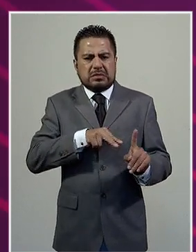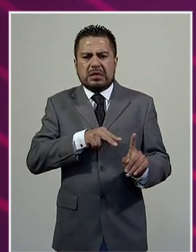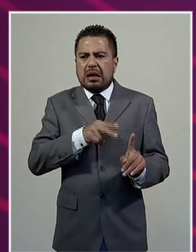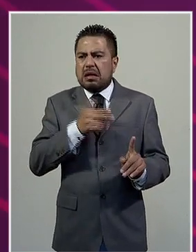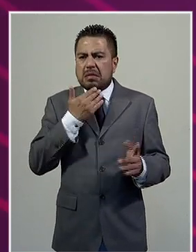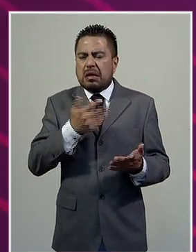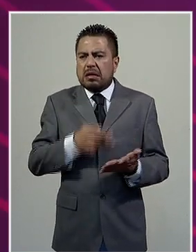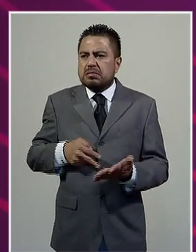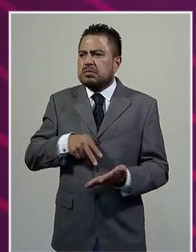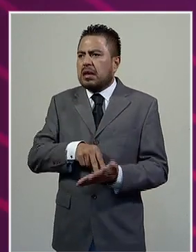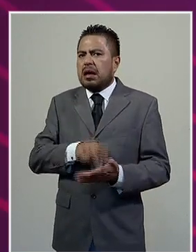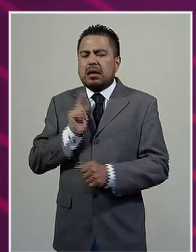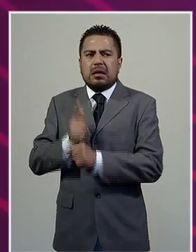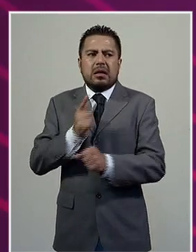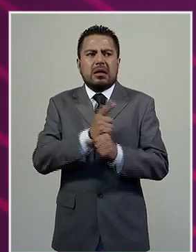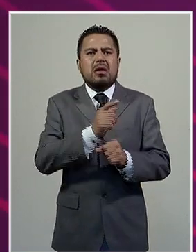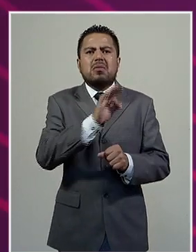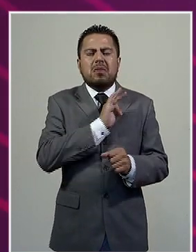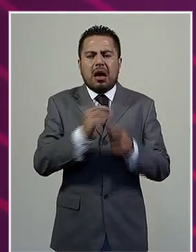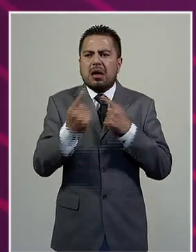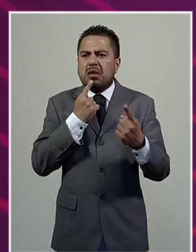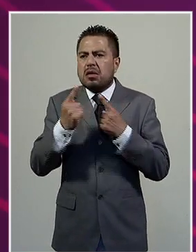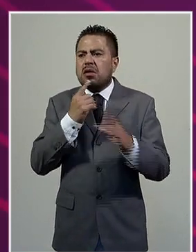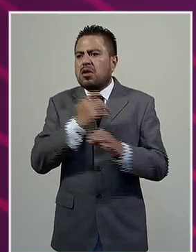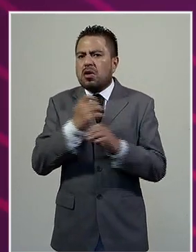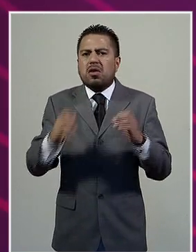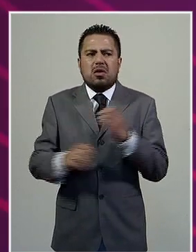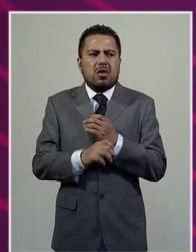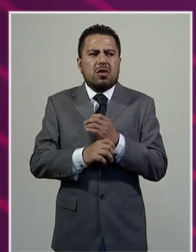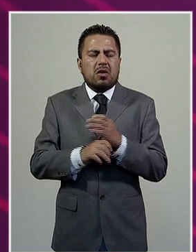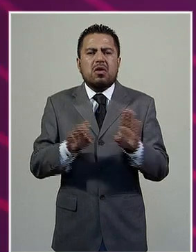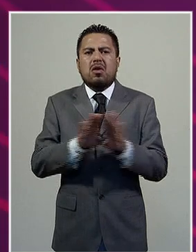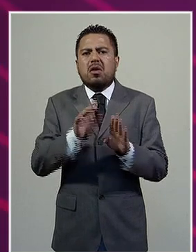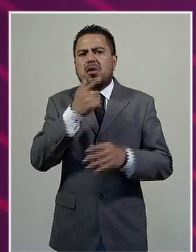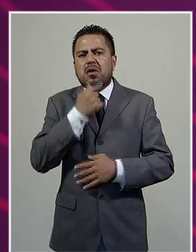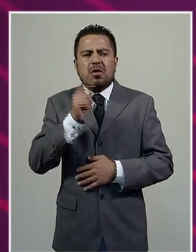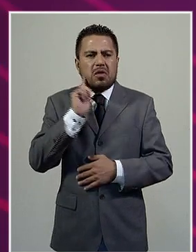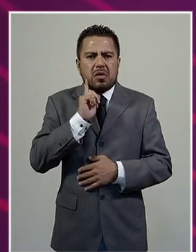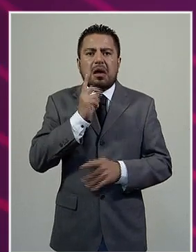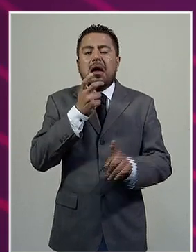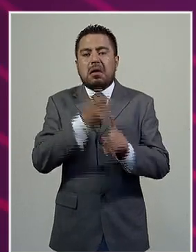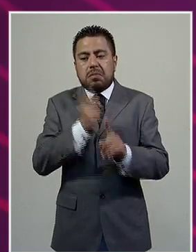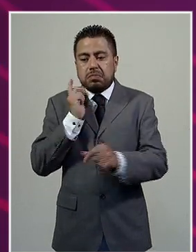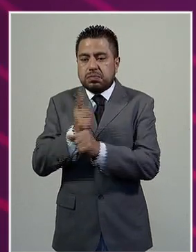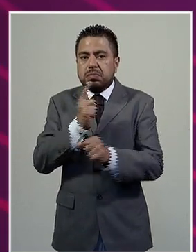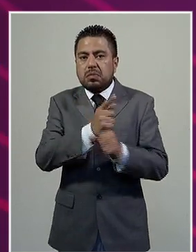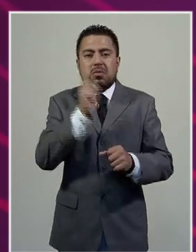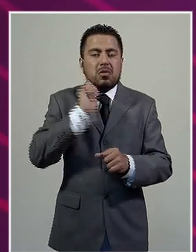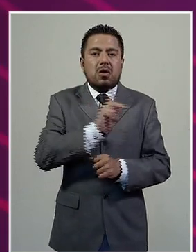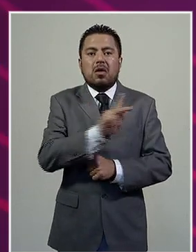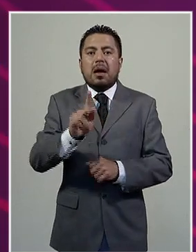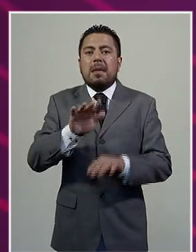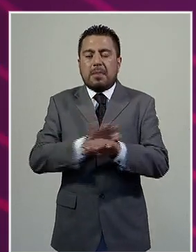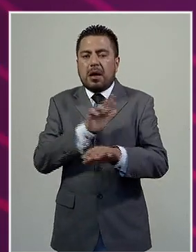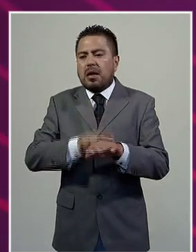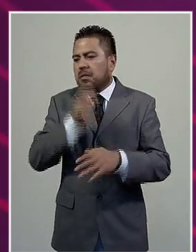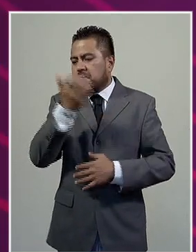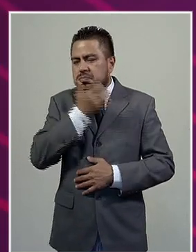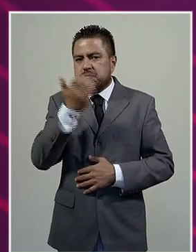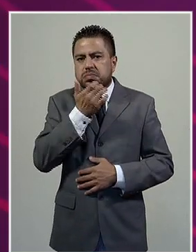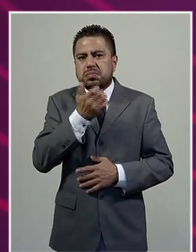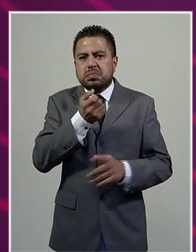presentación, empezamos incluso a ver cómo se interactuaban estas cosas con sexo, por ejemplo. Entonces vimos que a las mujeres es mucho más común que les pidan